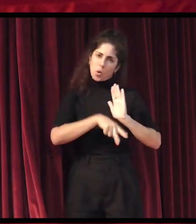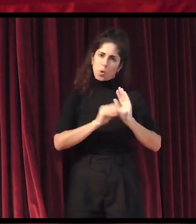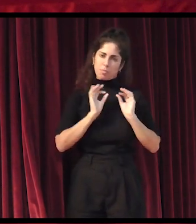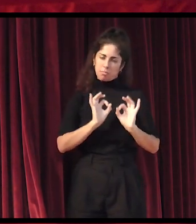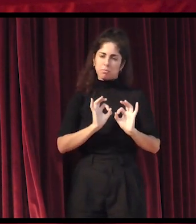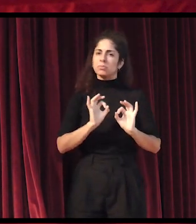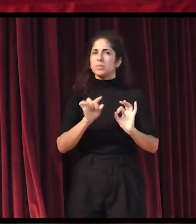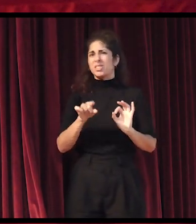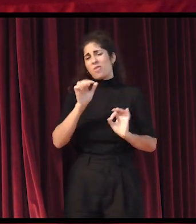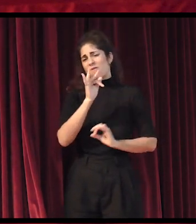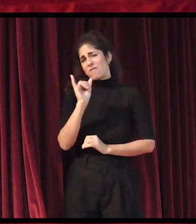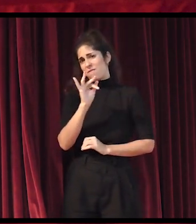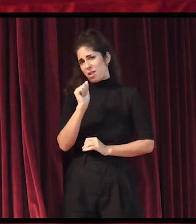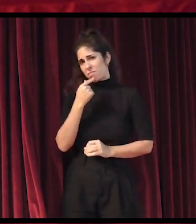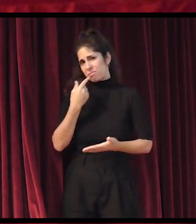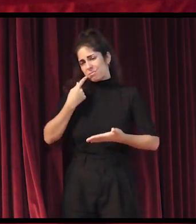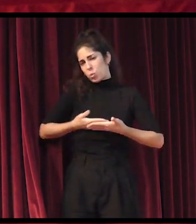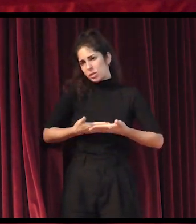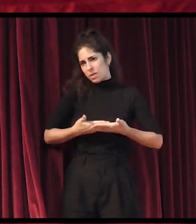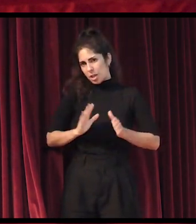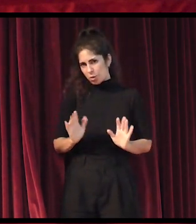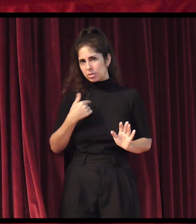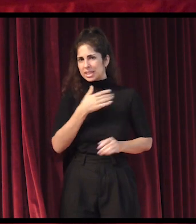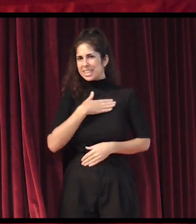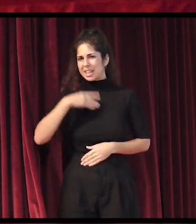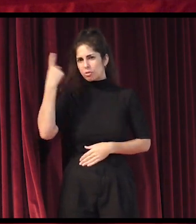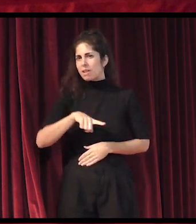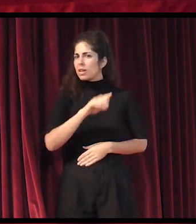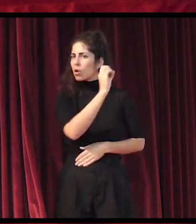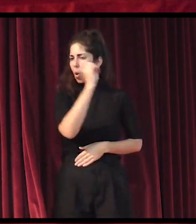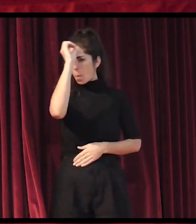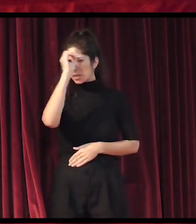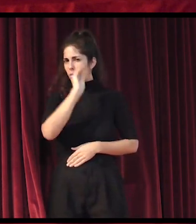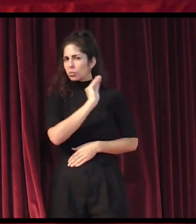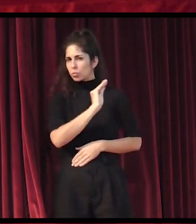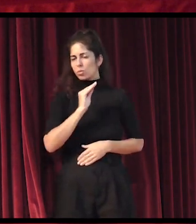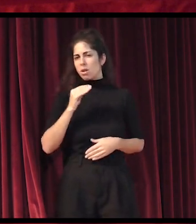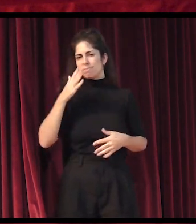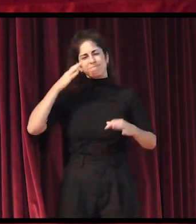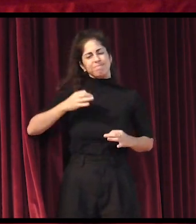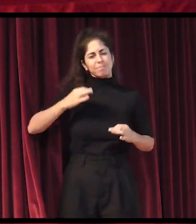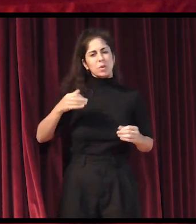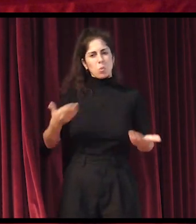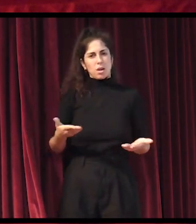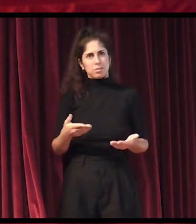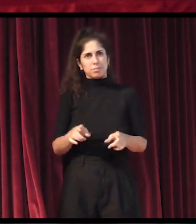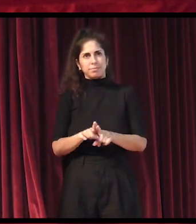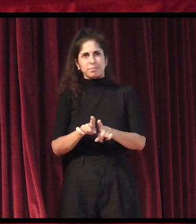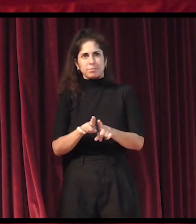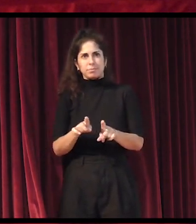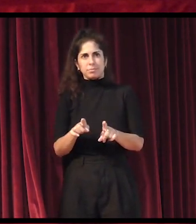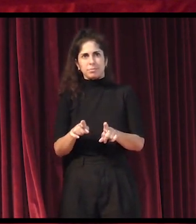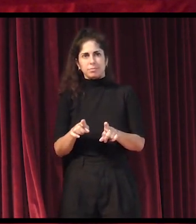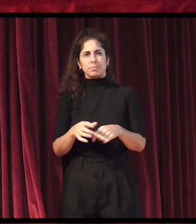poco cómo ves tú esa justificación y qué crees que realmente hay detrás de esa, que